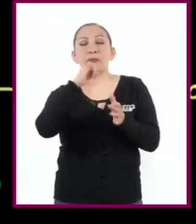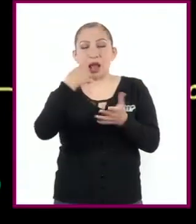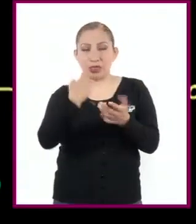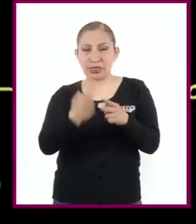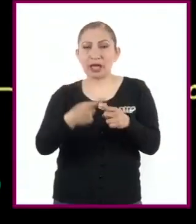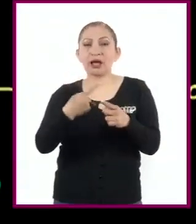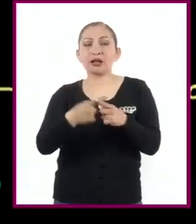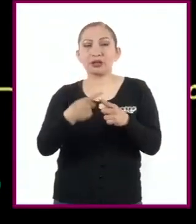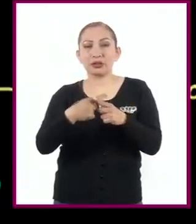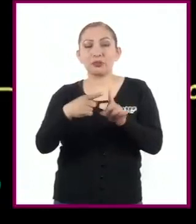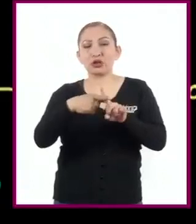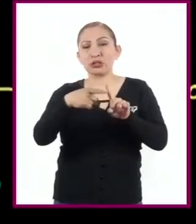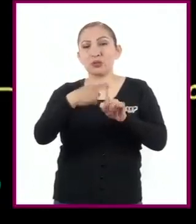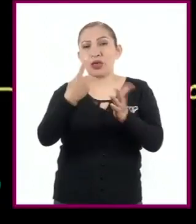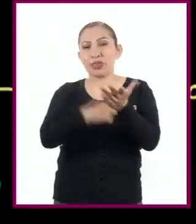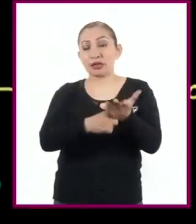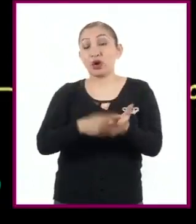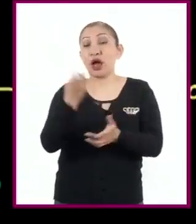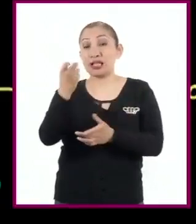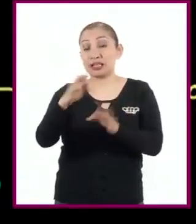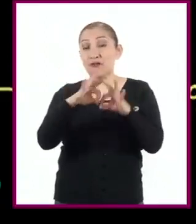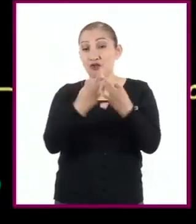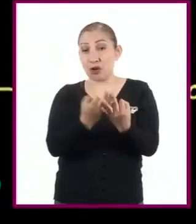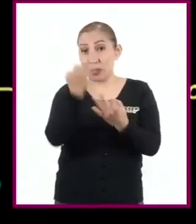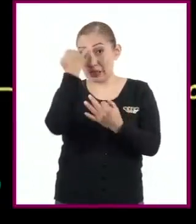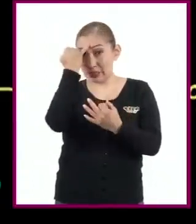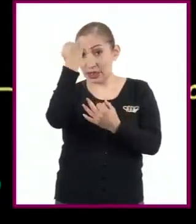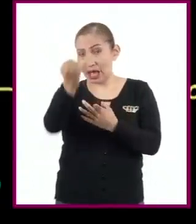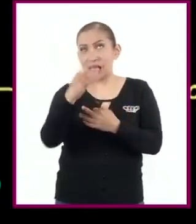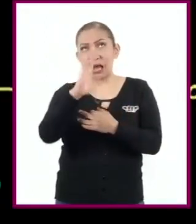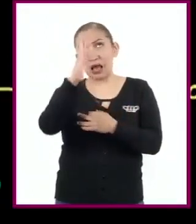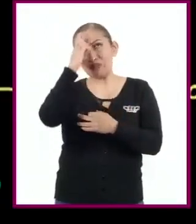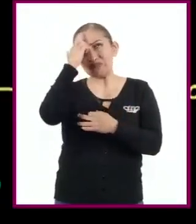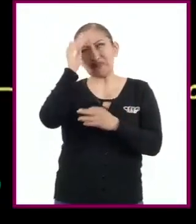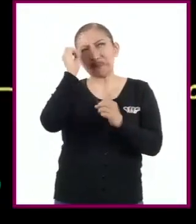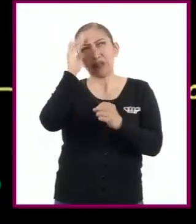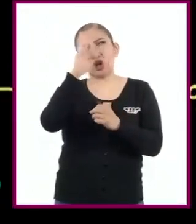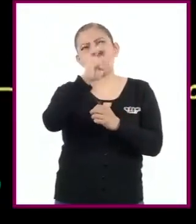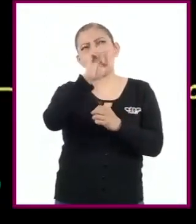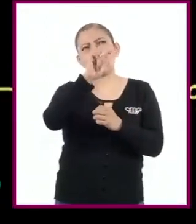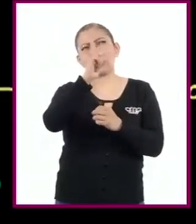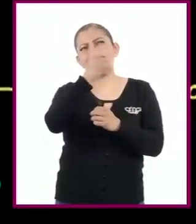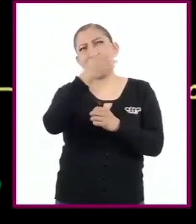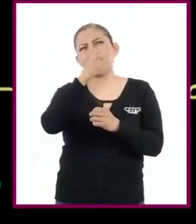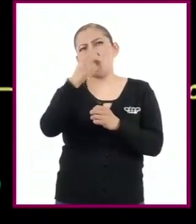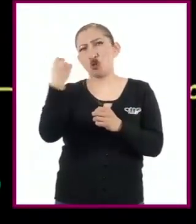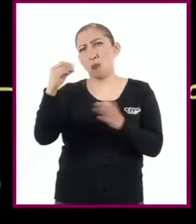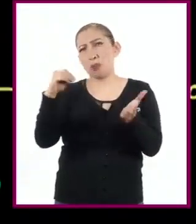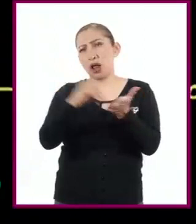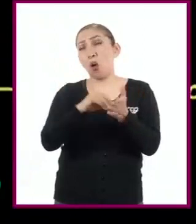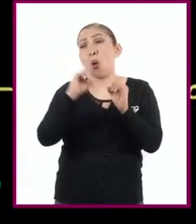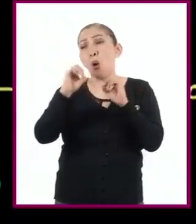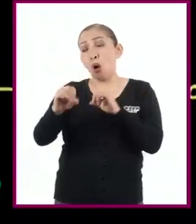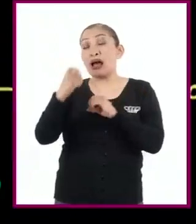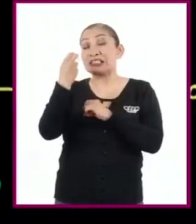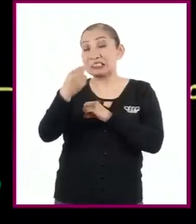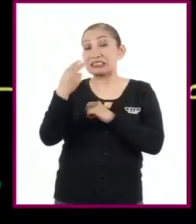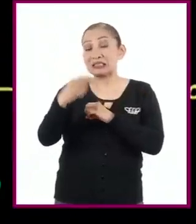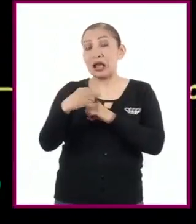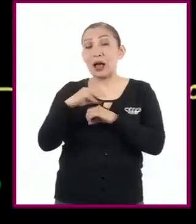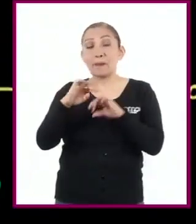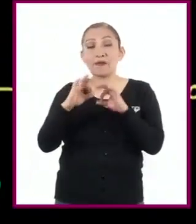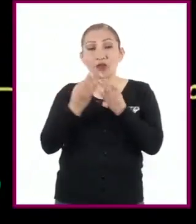cargadas positivamente. A este modelo, no recuerdo si fue Rutherford quien le puso el nombre, pero este es